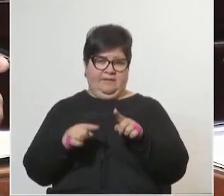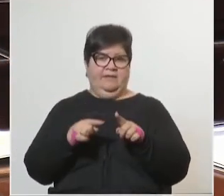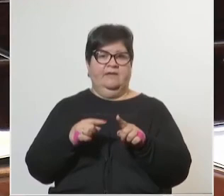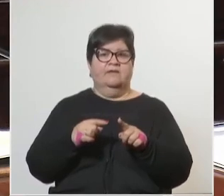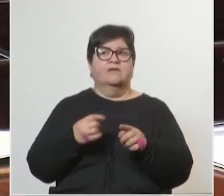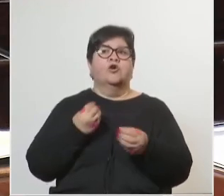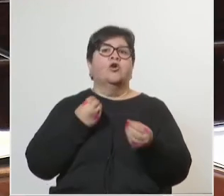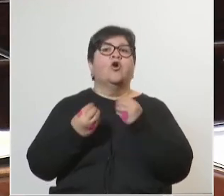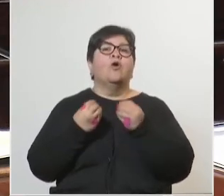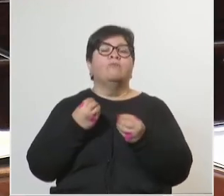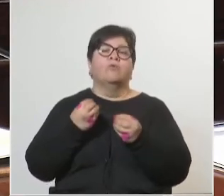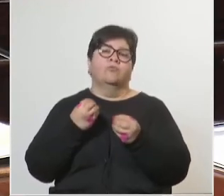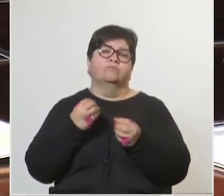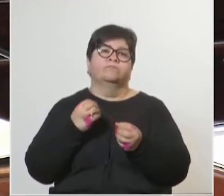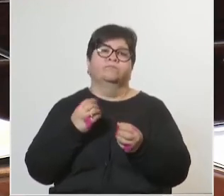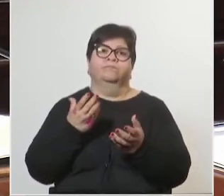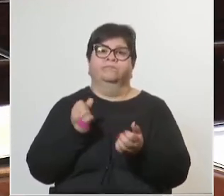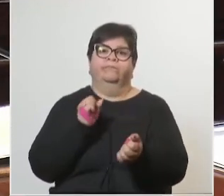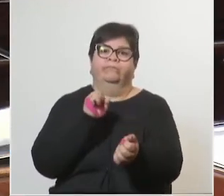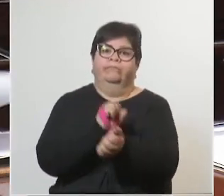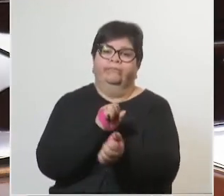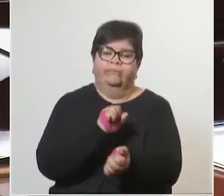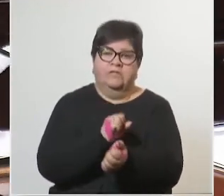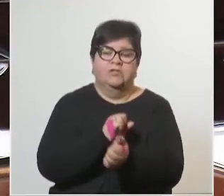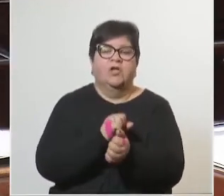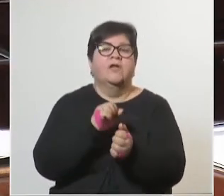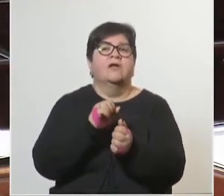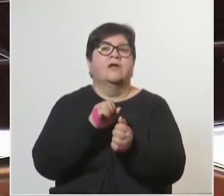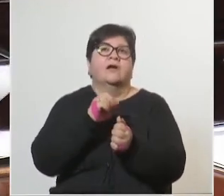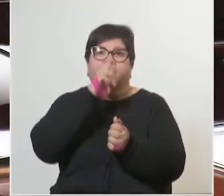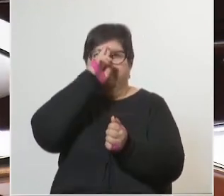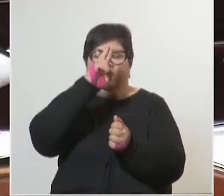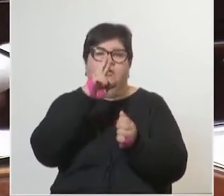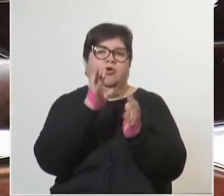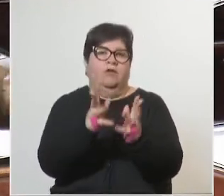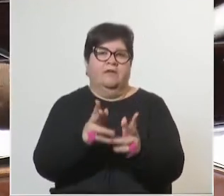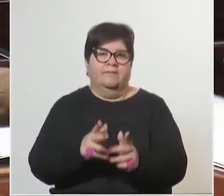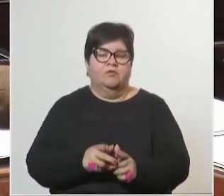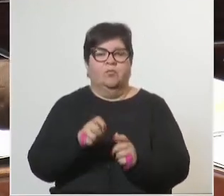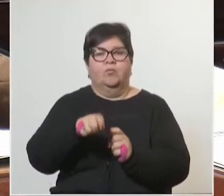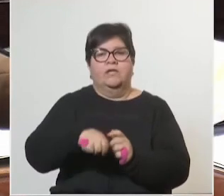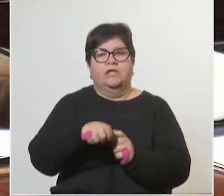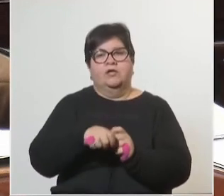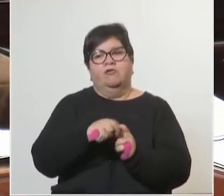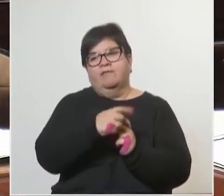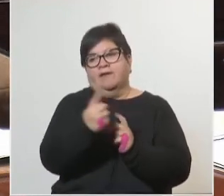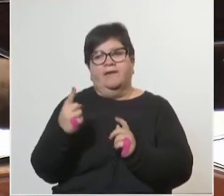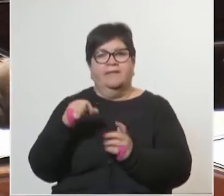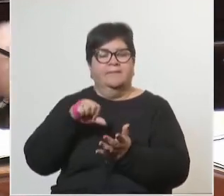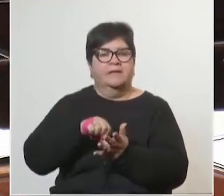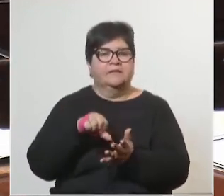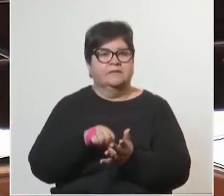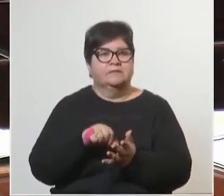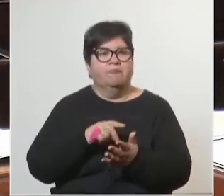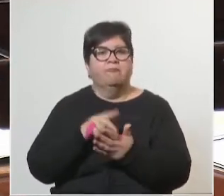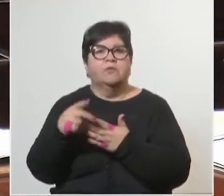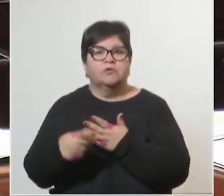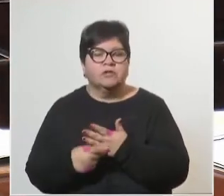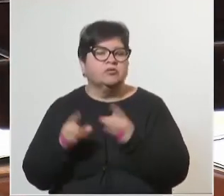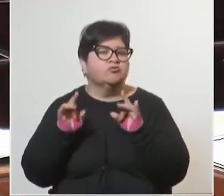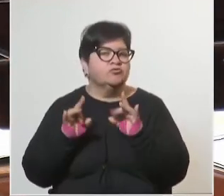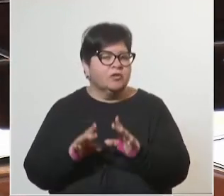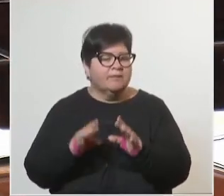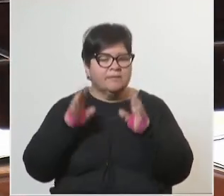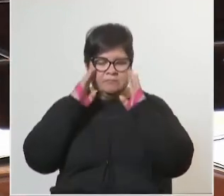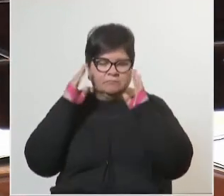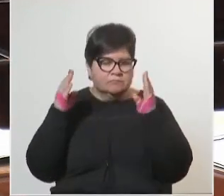de libertad de acuerdo con sus ordenamientos jurídicos internos. Nuestro proyecto estuvo dirigido